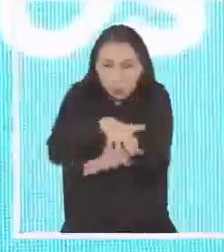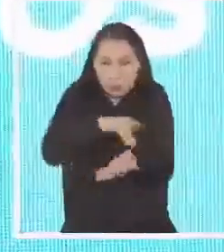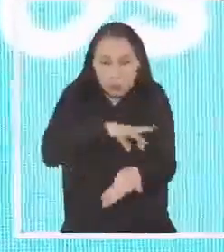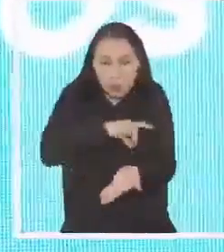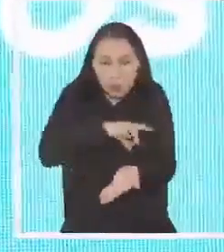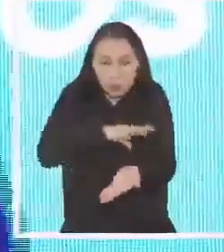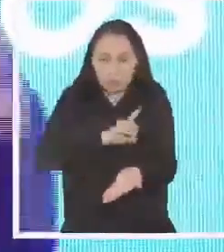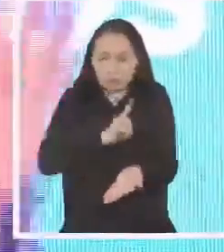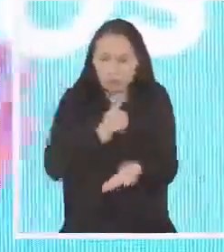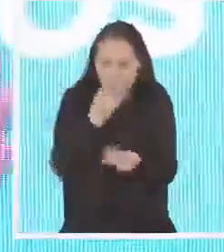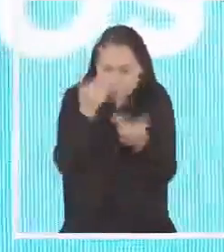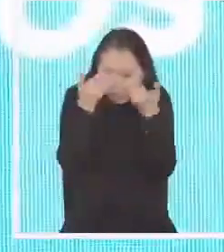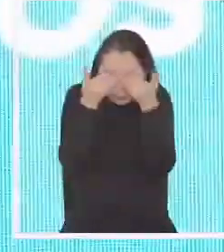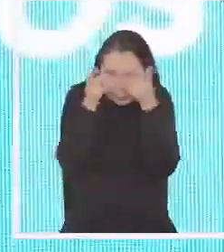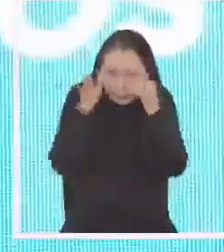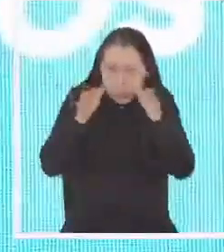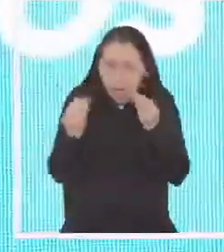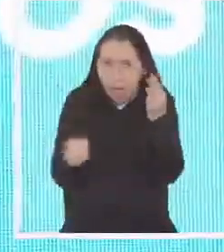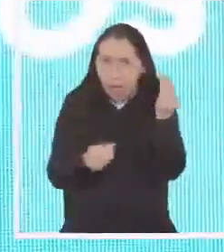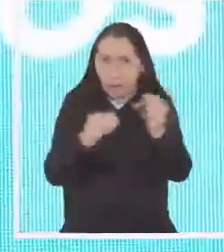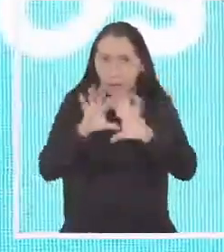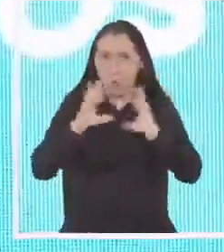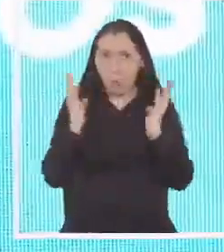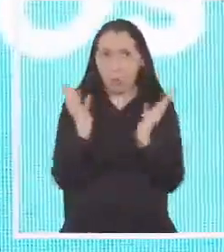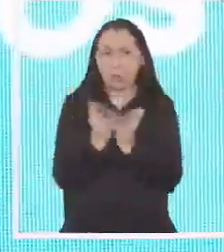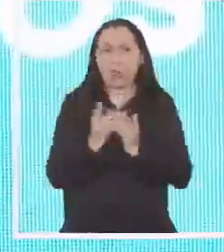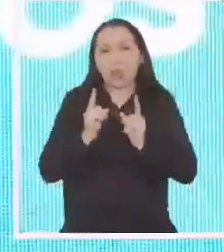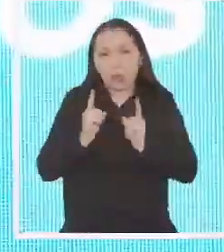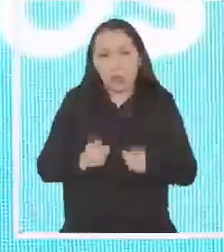Chile, tenemos que mirar el escenario un poco más global.